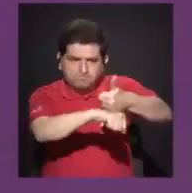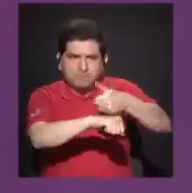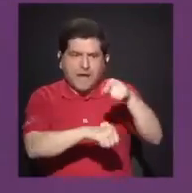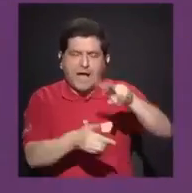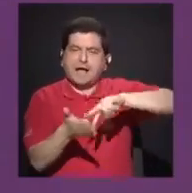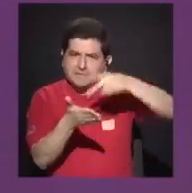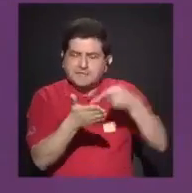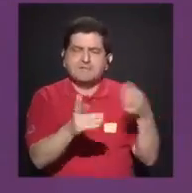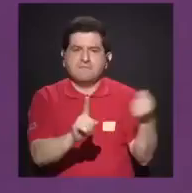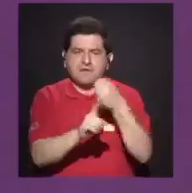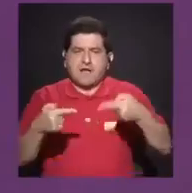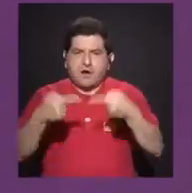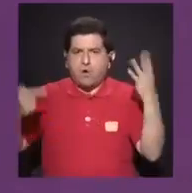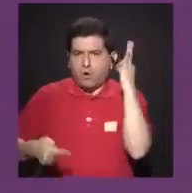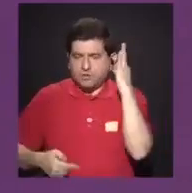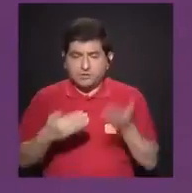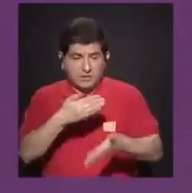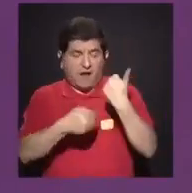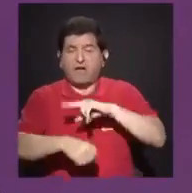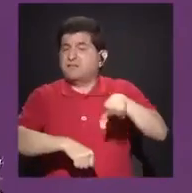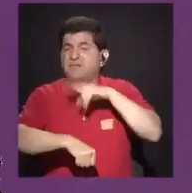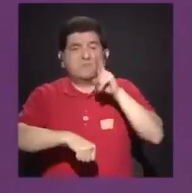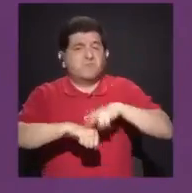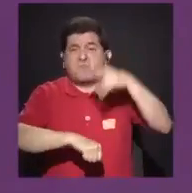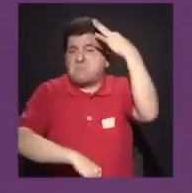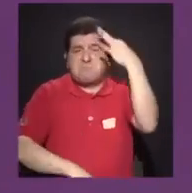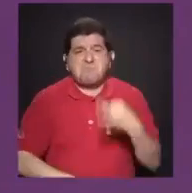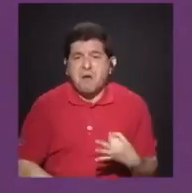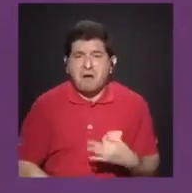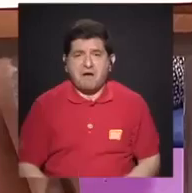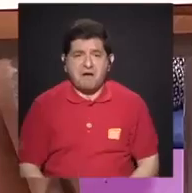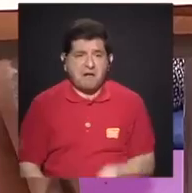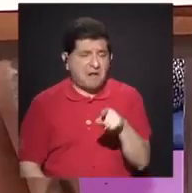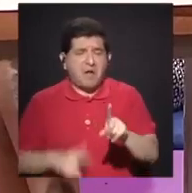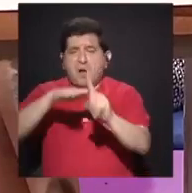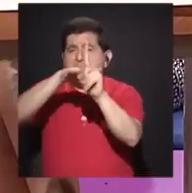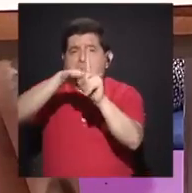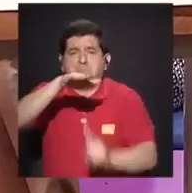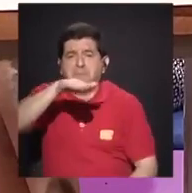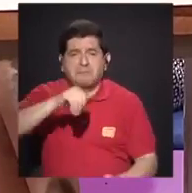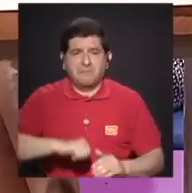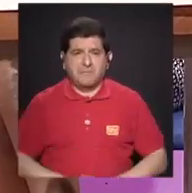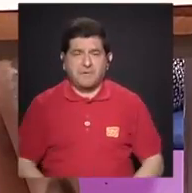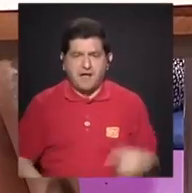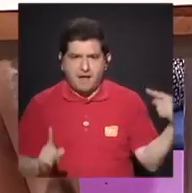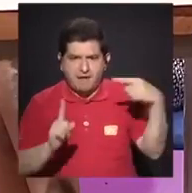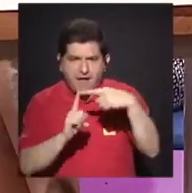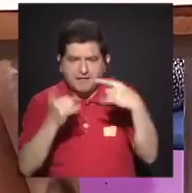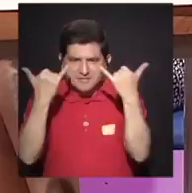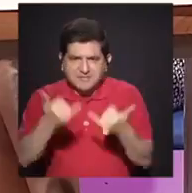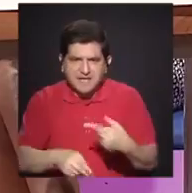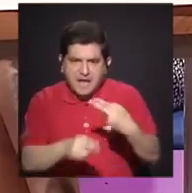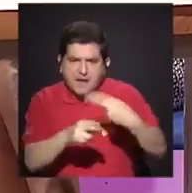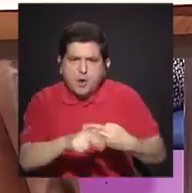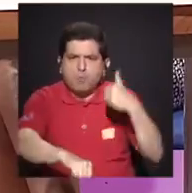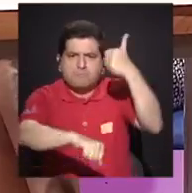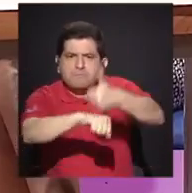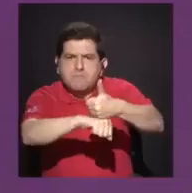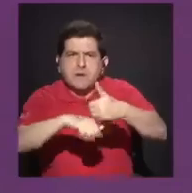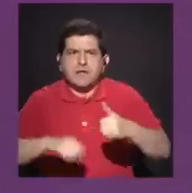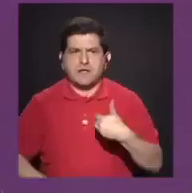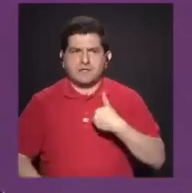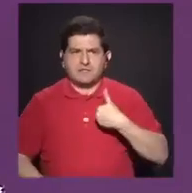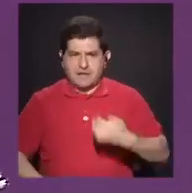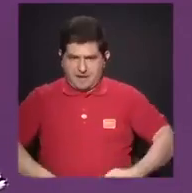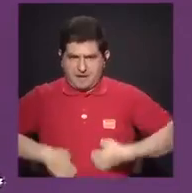es violencia contra las mujeres. Antes de eso estaba naturalizado, estaba totalmente invisibilizado y fue hasta que se nombró que de alguna manera tuvo